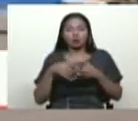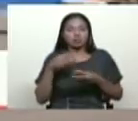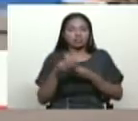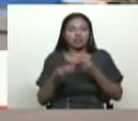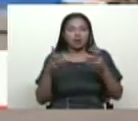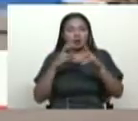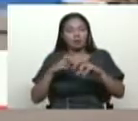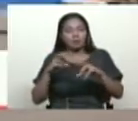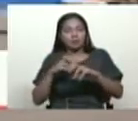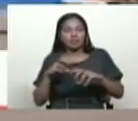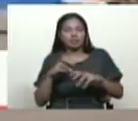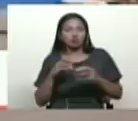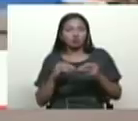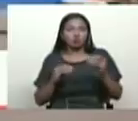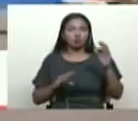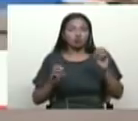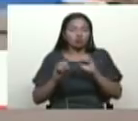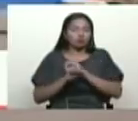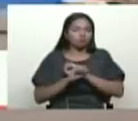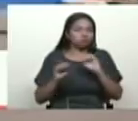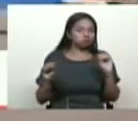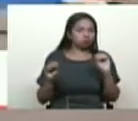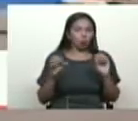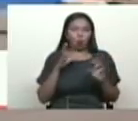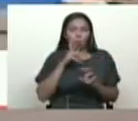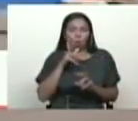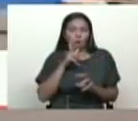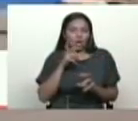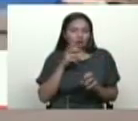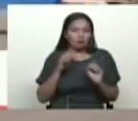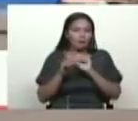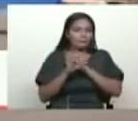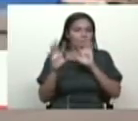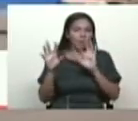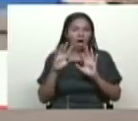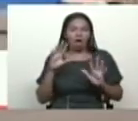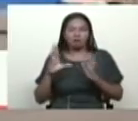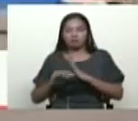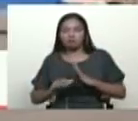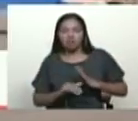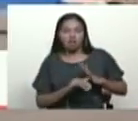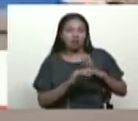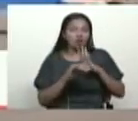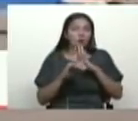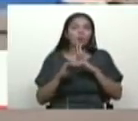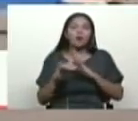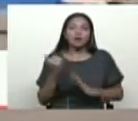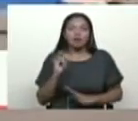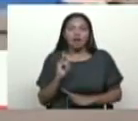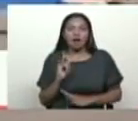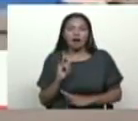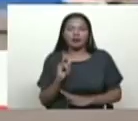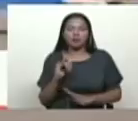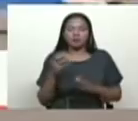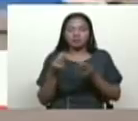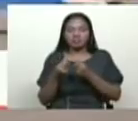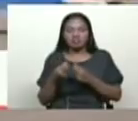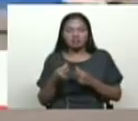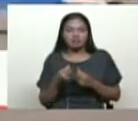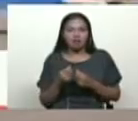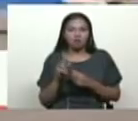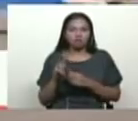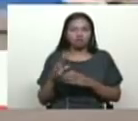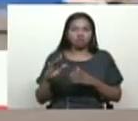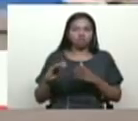estallaría uno de los más podridos escándalos de corrupción de lo que es el dinero mal habido